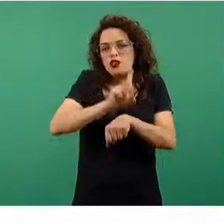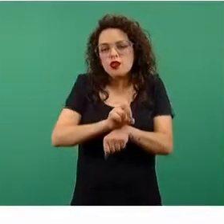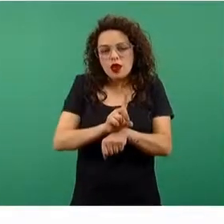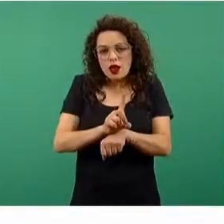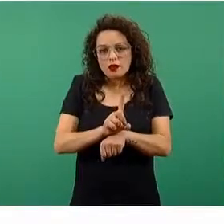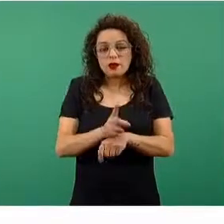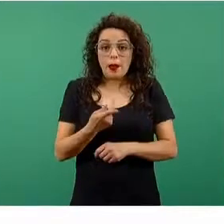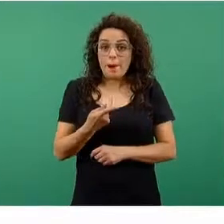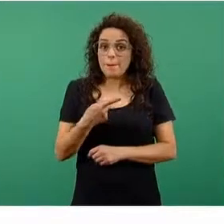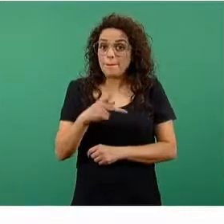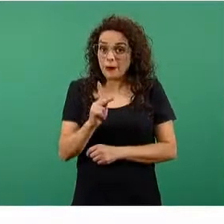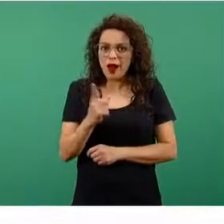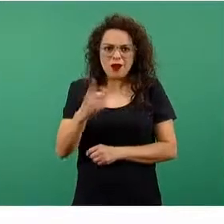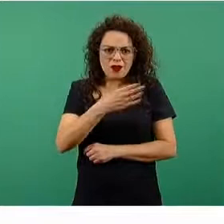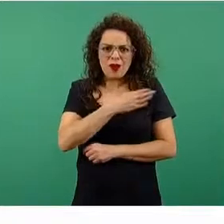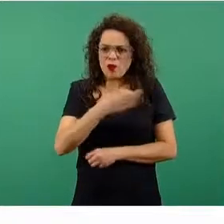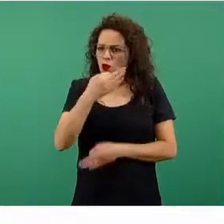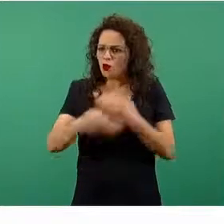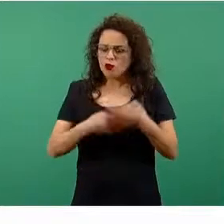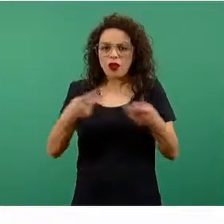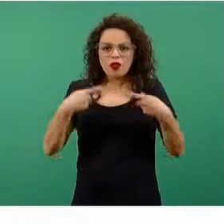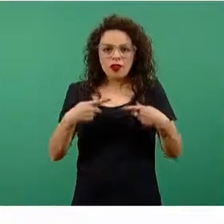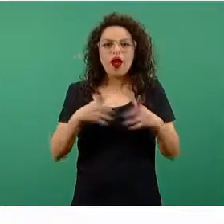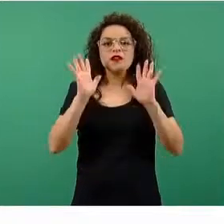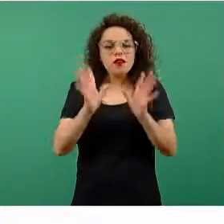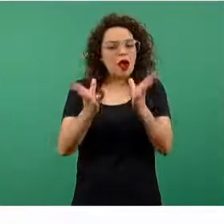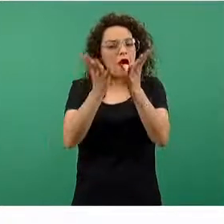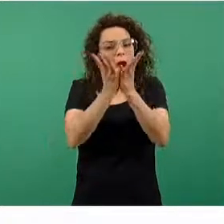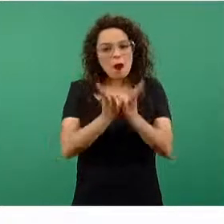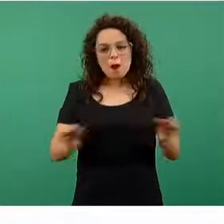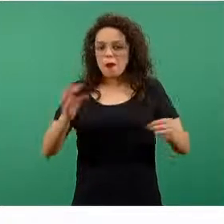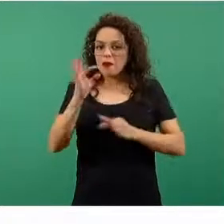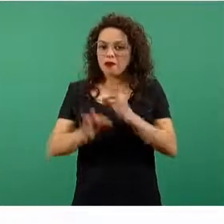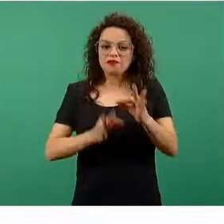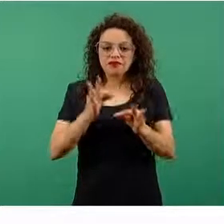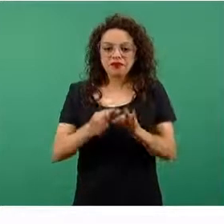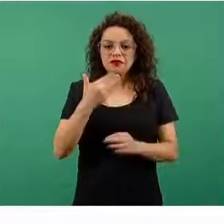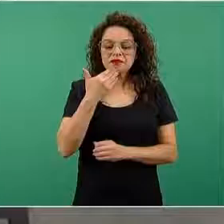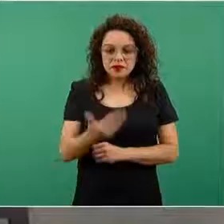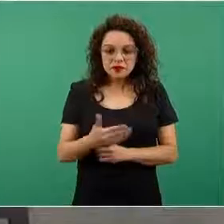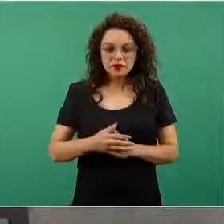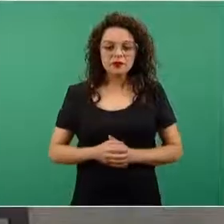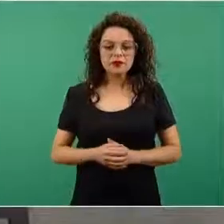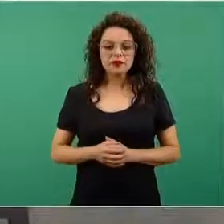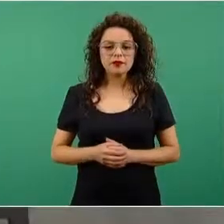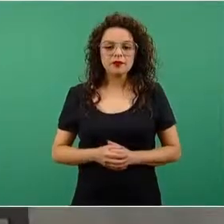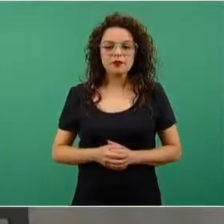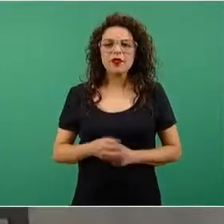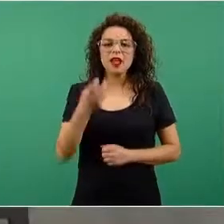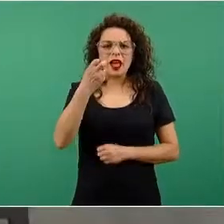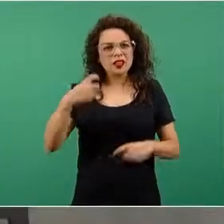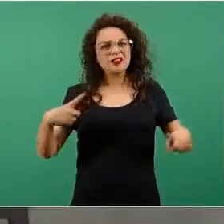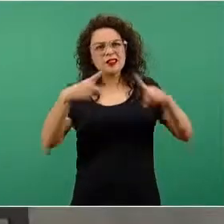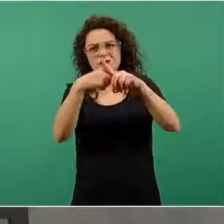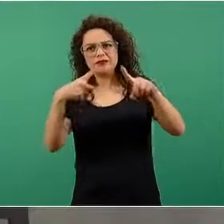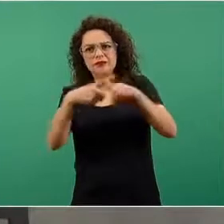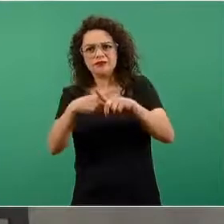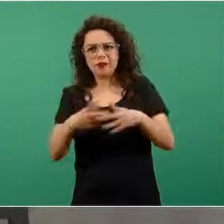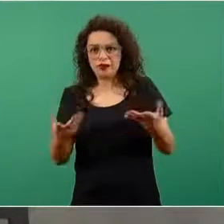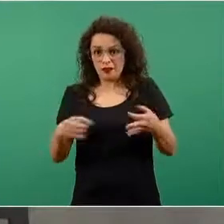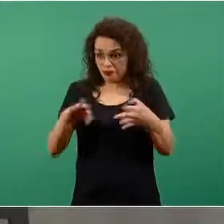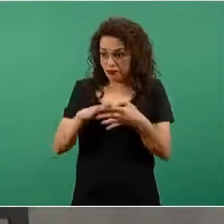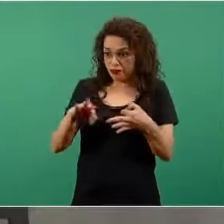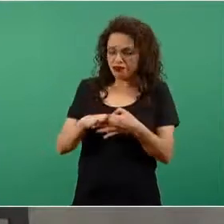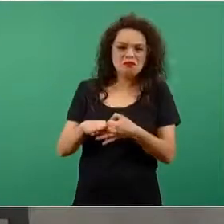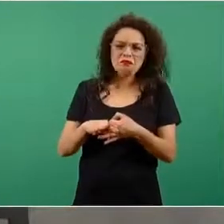afortunadamente todas las personas se han recuperado por completo. Y la frecuencia absoluta de estos eventos es